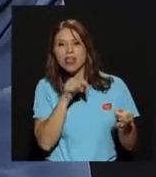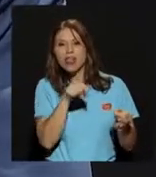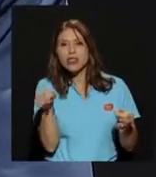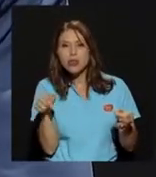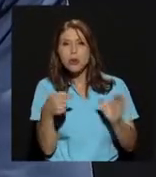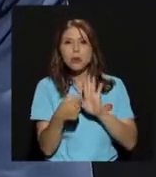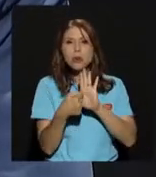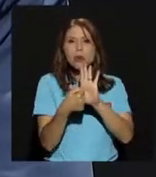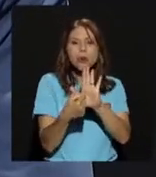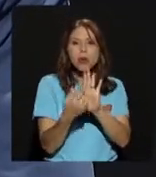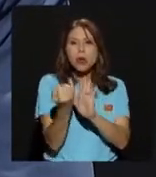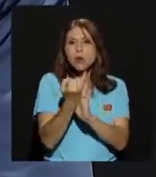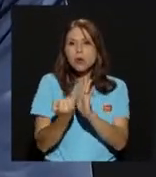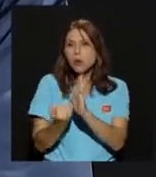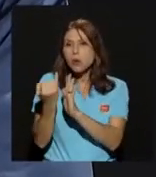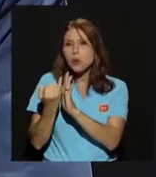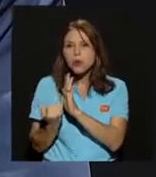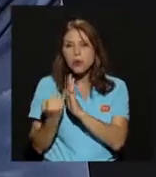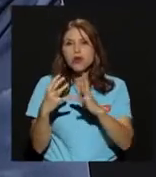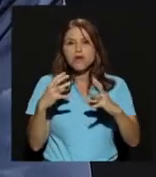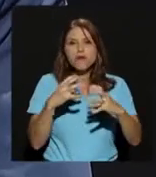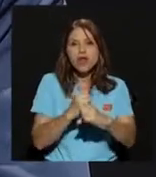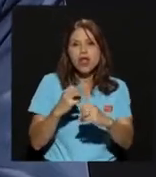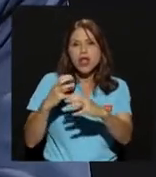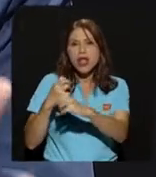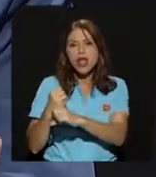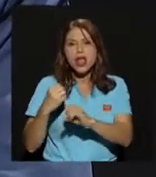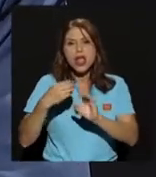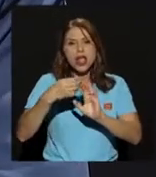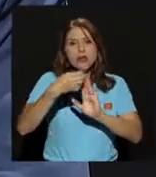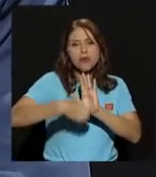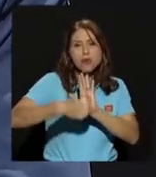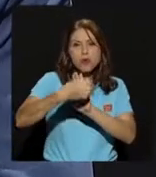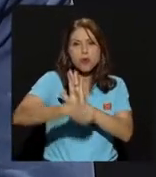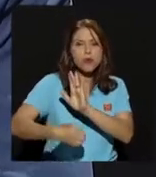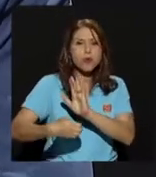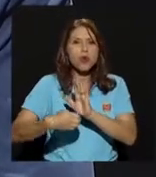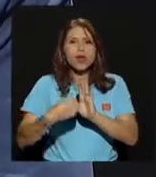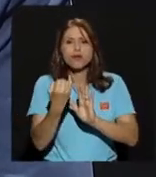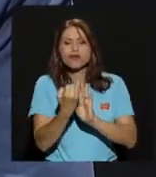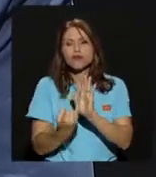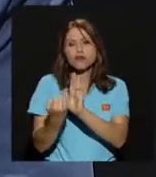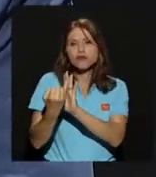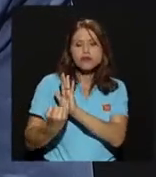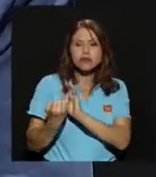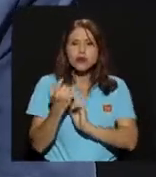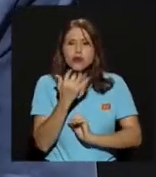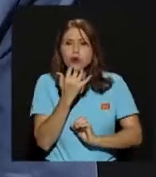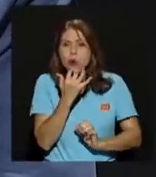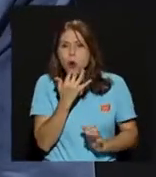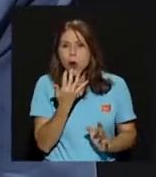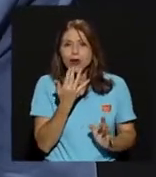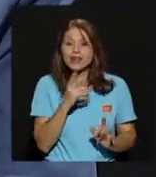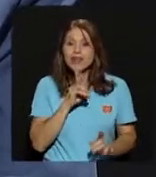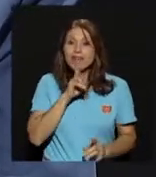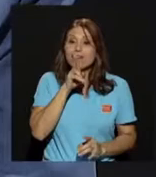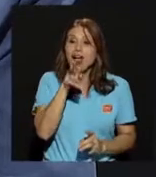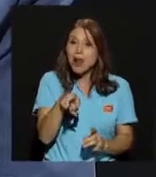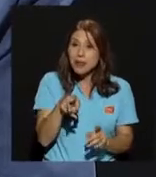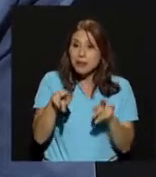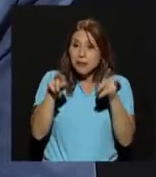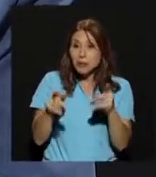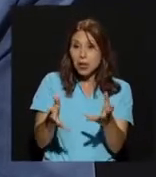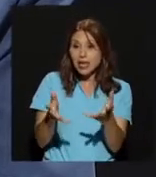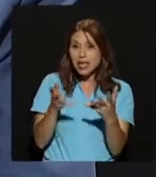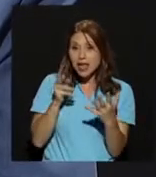resúmenes de los capítulos y tiene ilustraciones tiene colores es realmente una invitación al lector